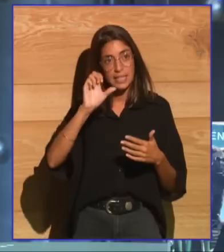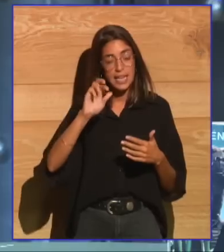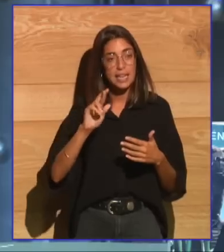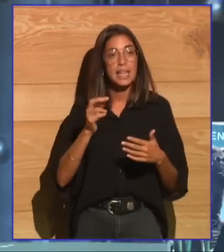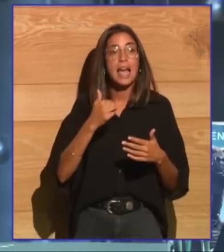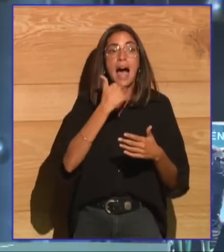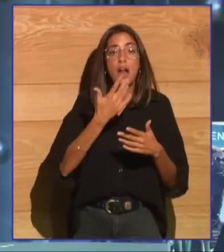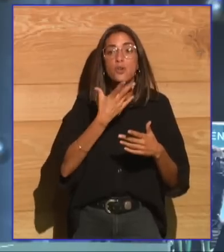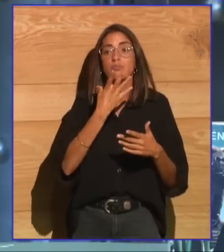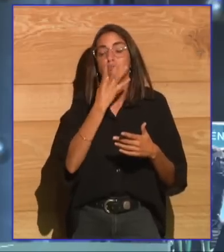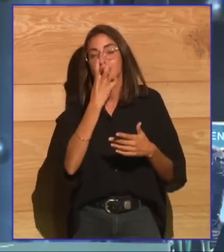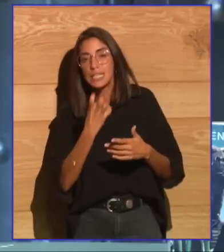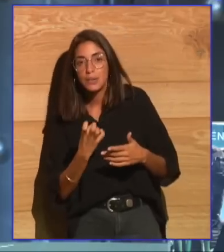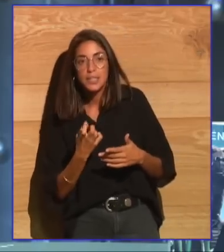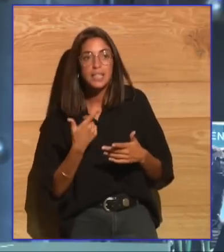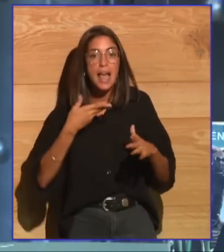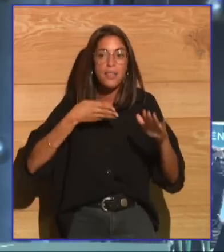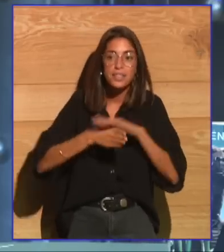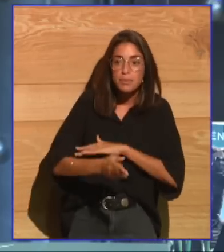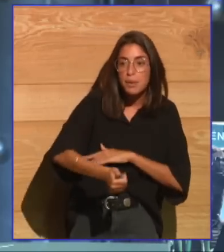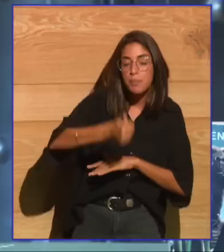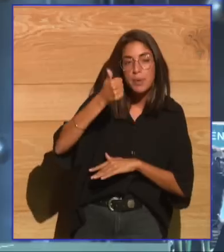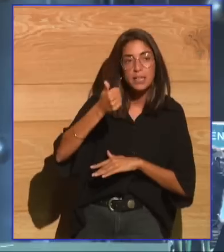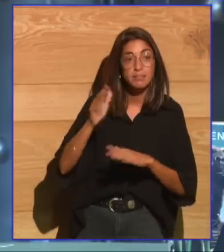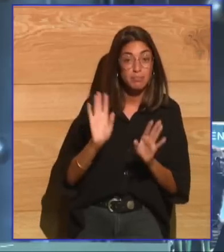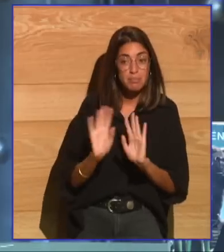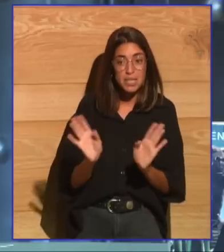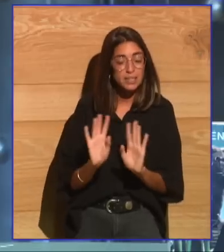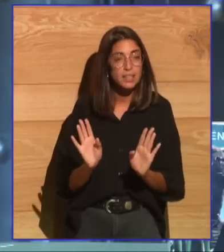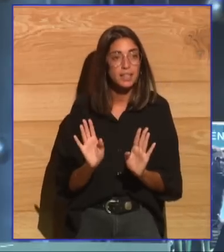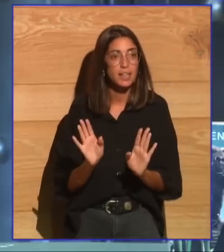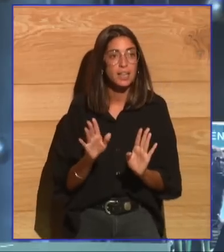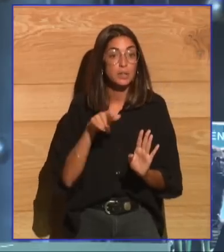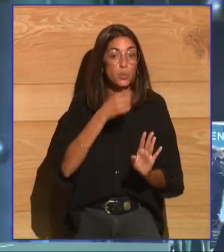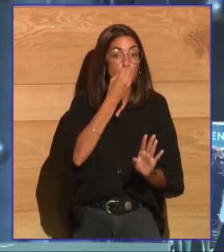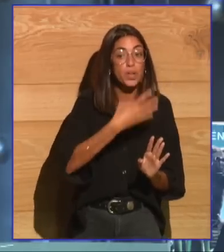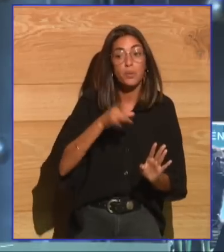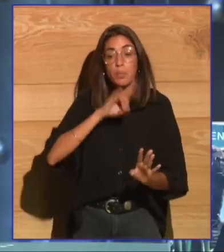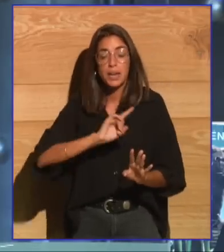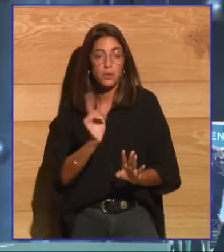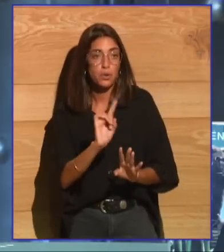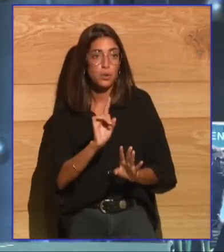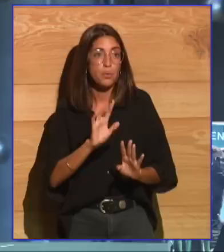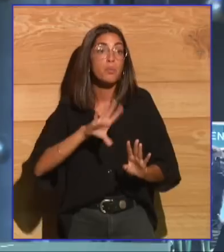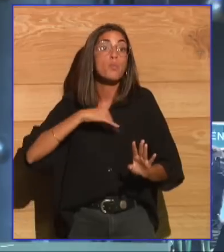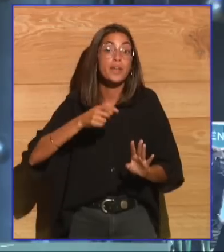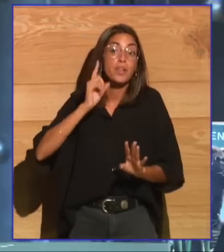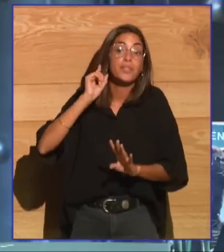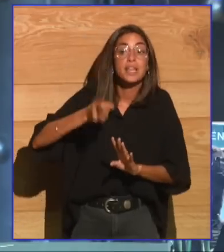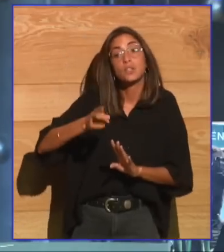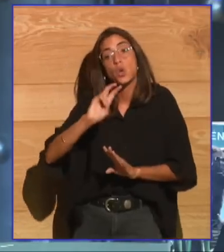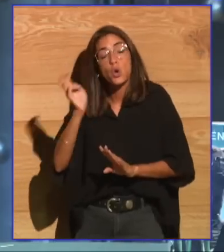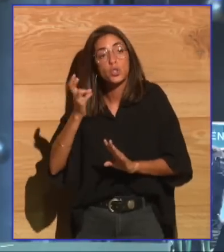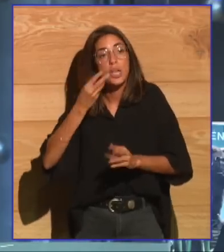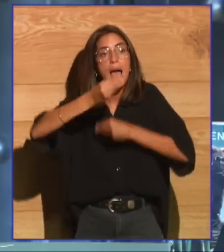más accesibles para el espectador no pasa nada una vez más que esto no es ni bueno ni malo digo que otro director operaría